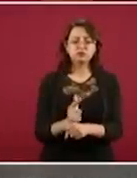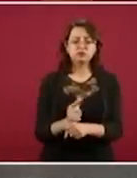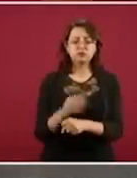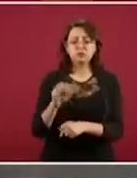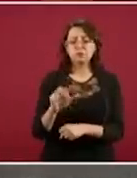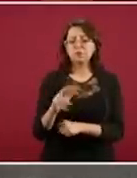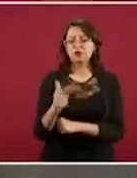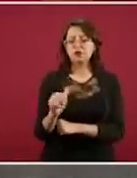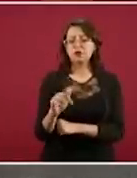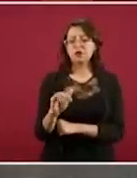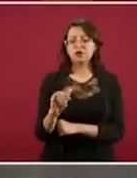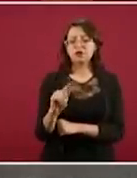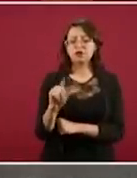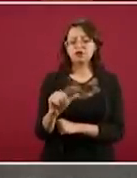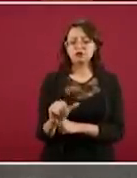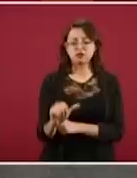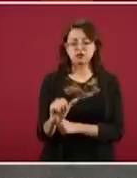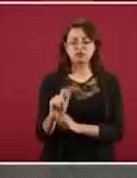Margarita